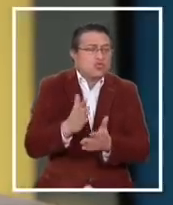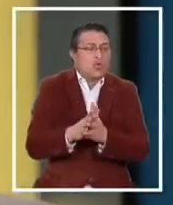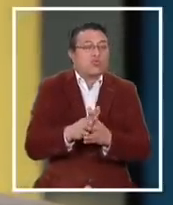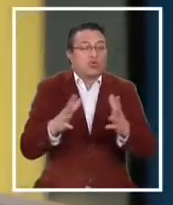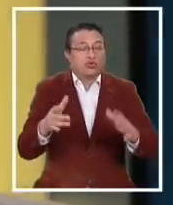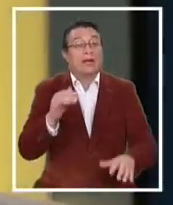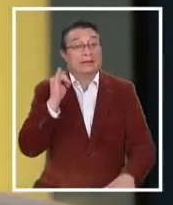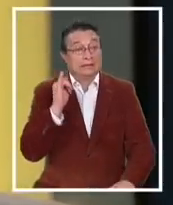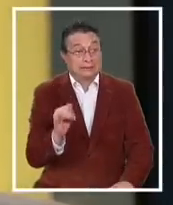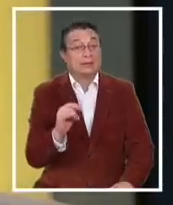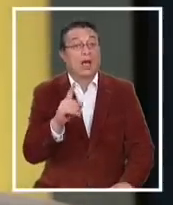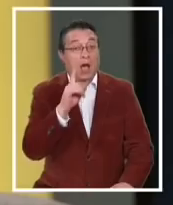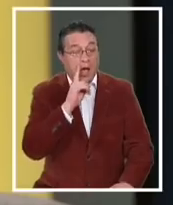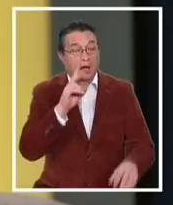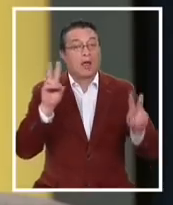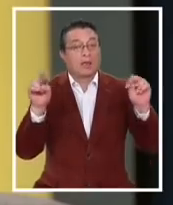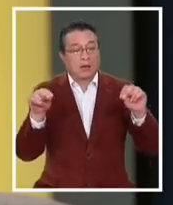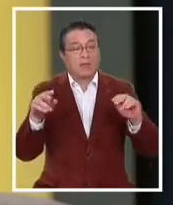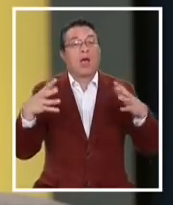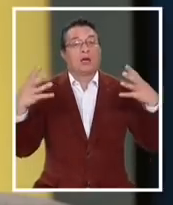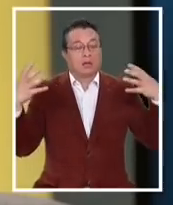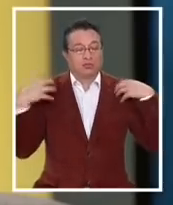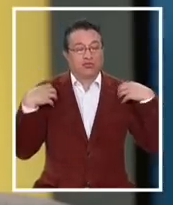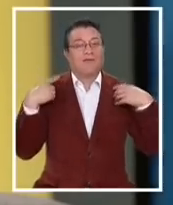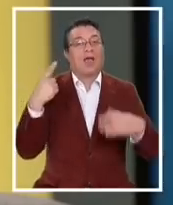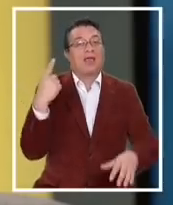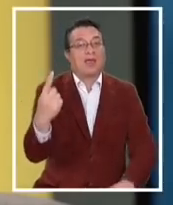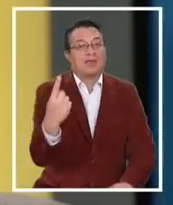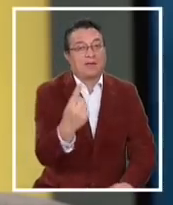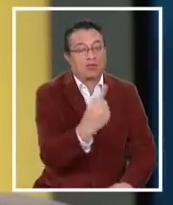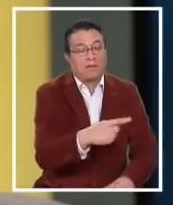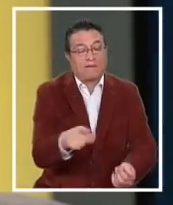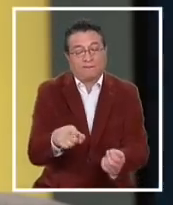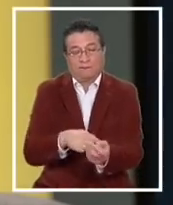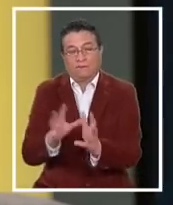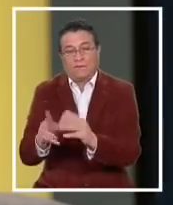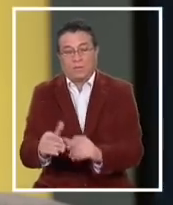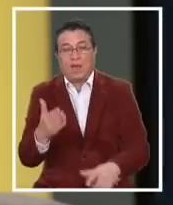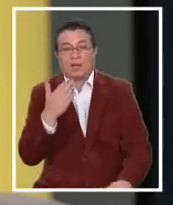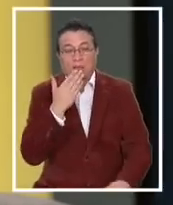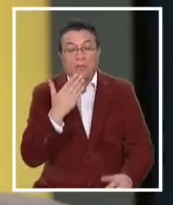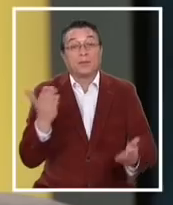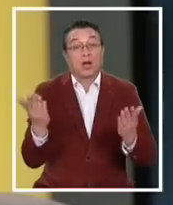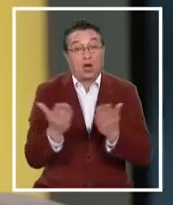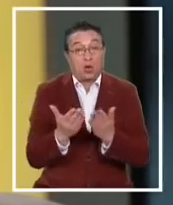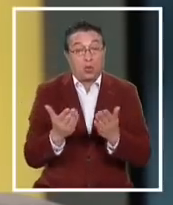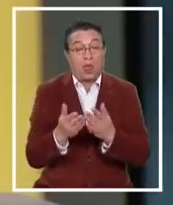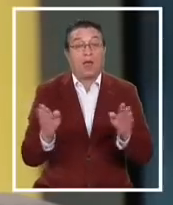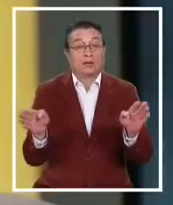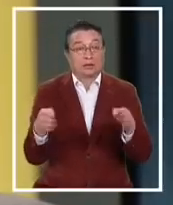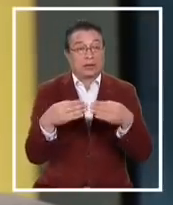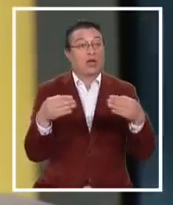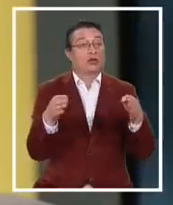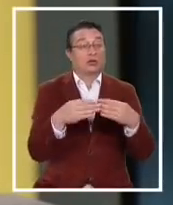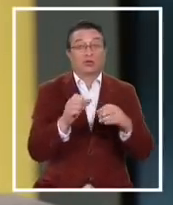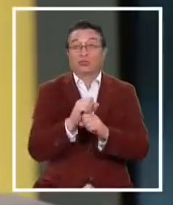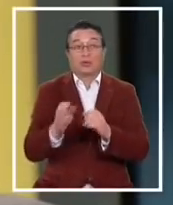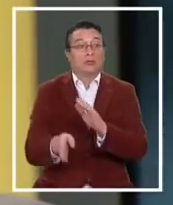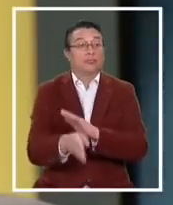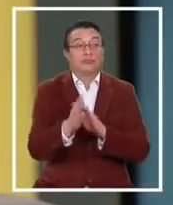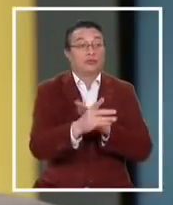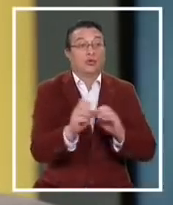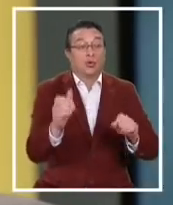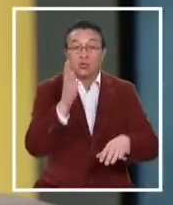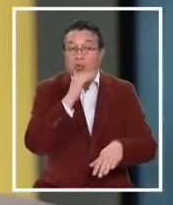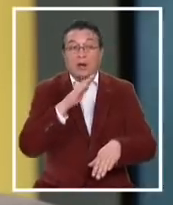sí hay un tema de responsabilidad individual y familiar también. Los colegios están cerrados, ya no podemos salir a ningún lado, no